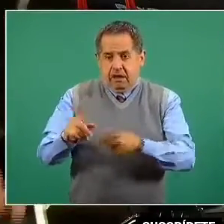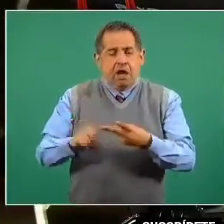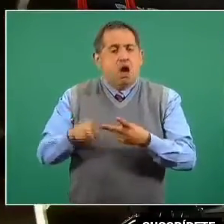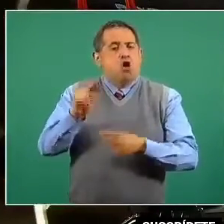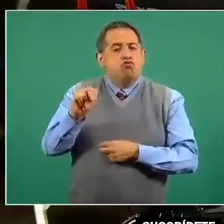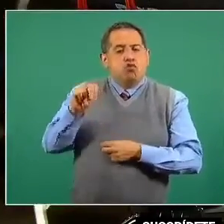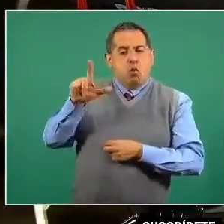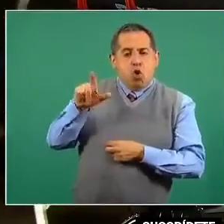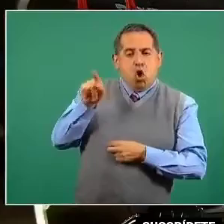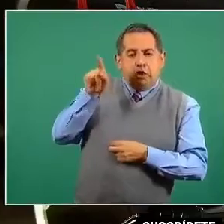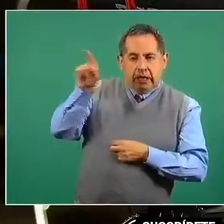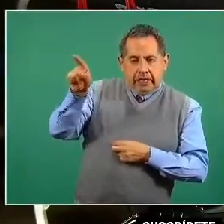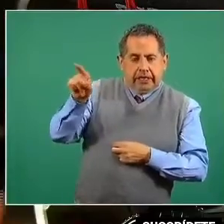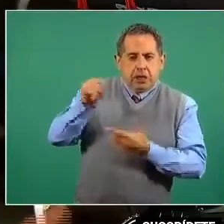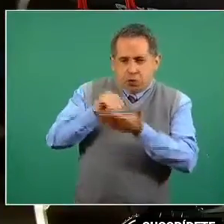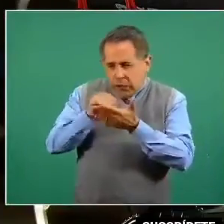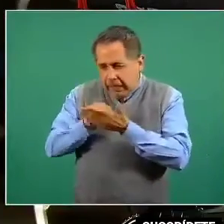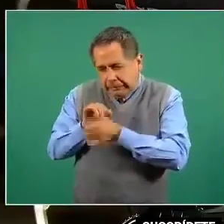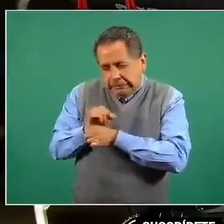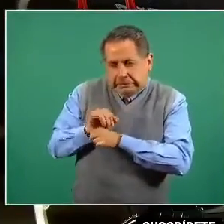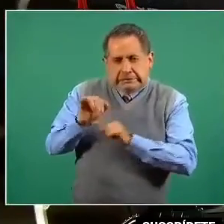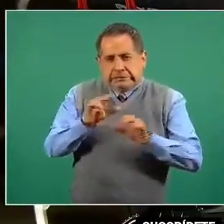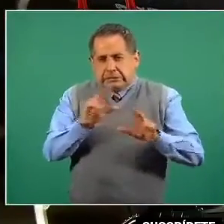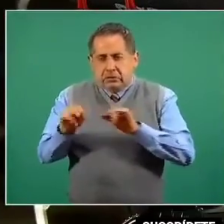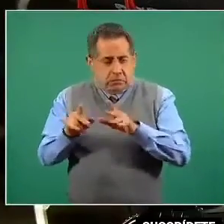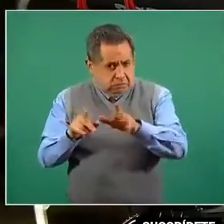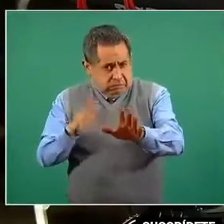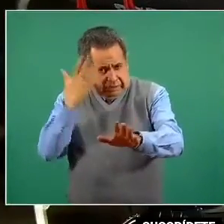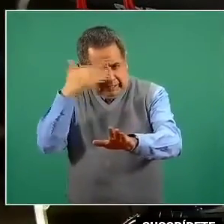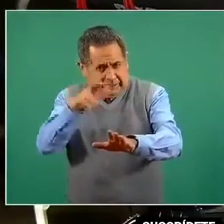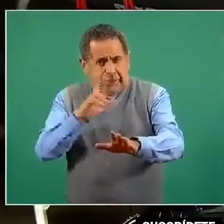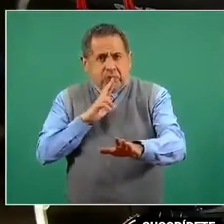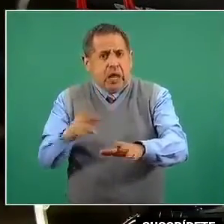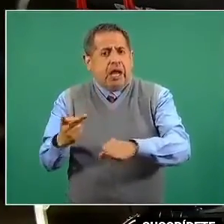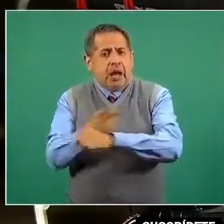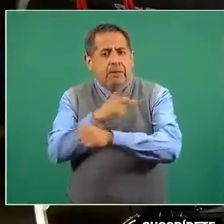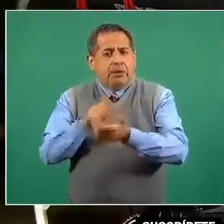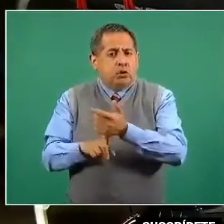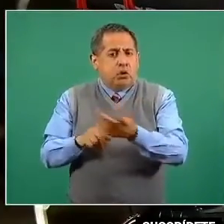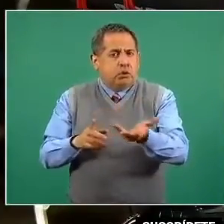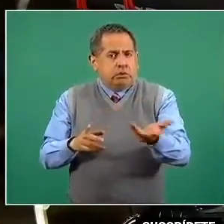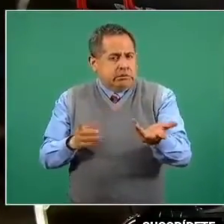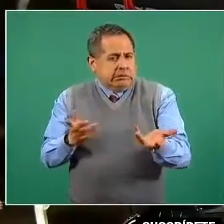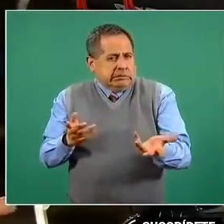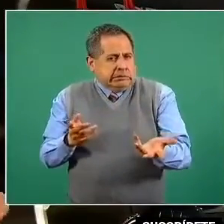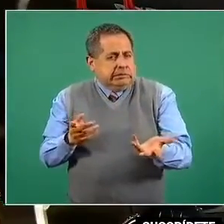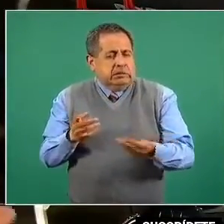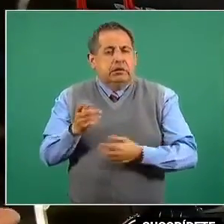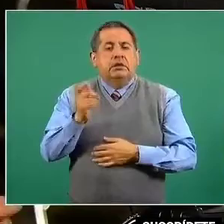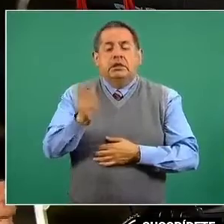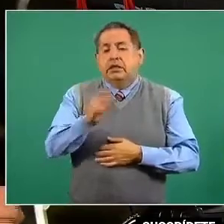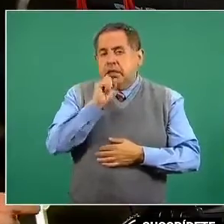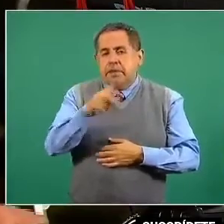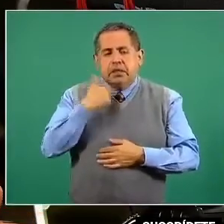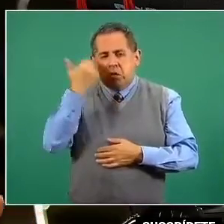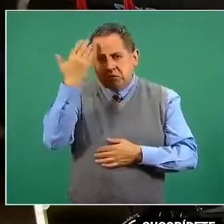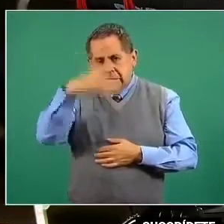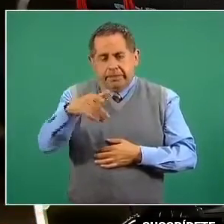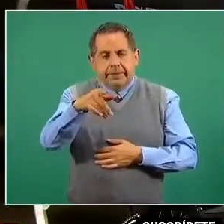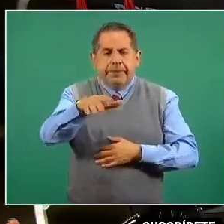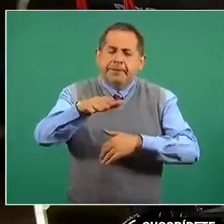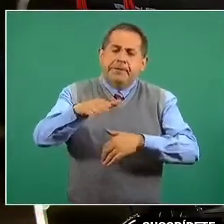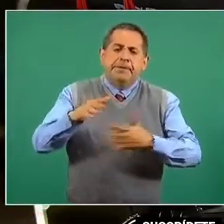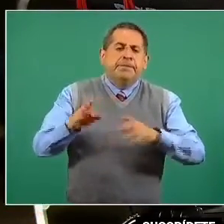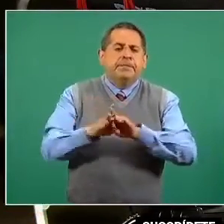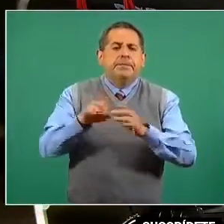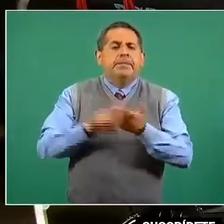está en proceso de investigación. No sé si ustedes ya tienen el resultado en el INDRE. Y también quiero saber, cuando hablan de que